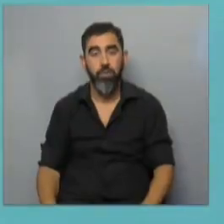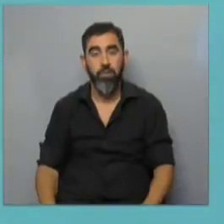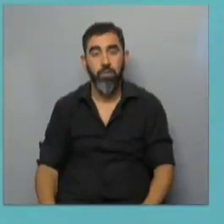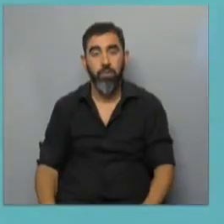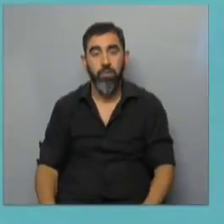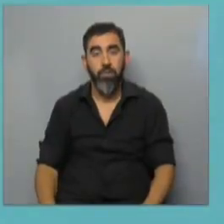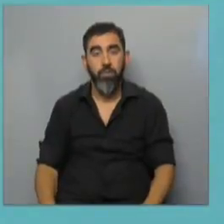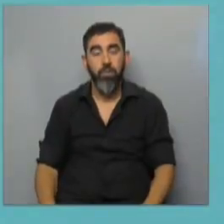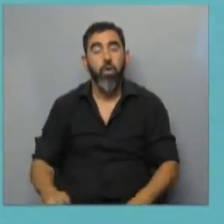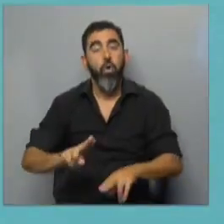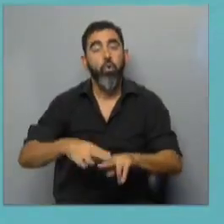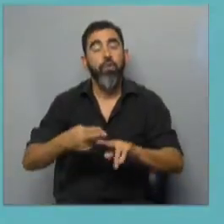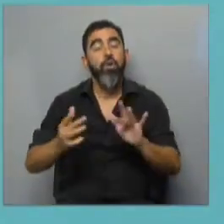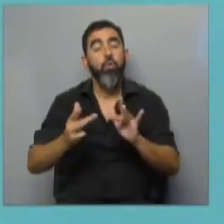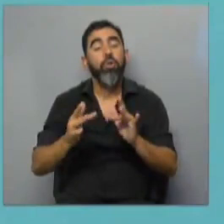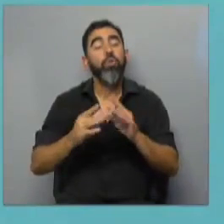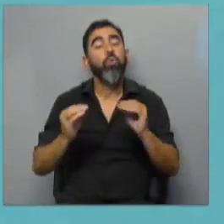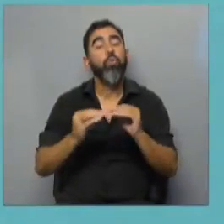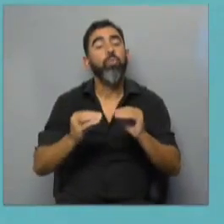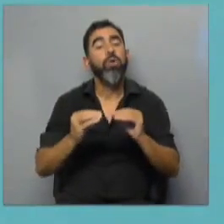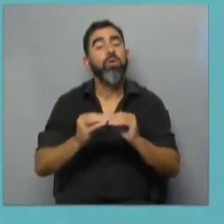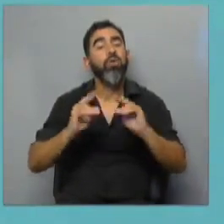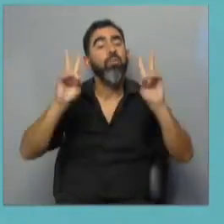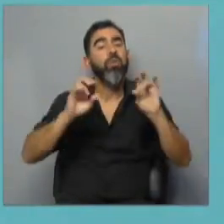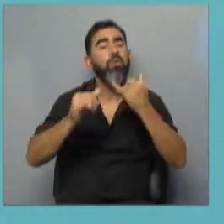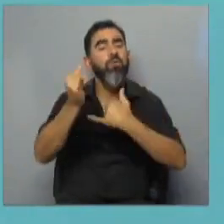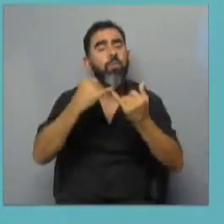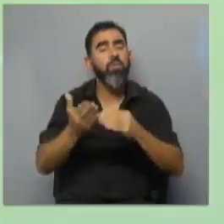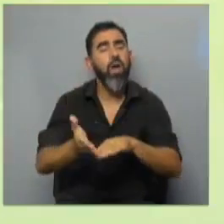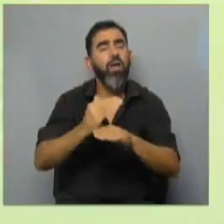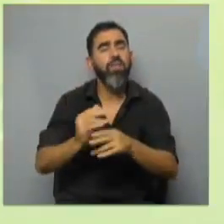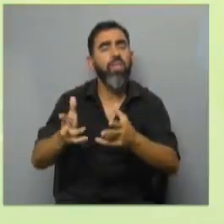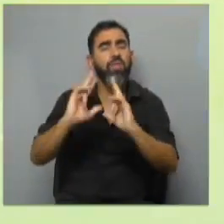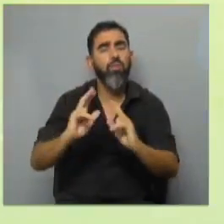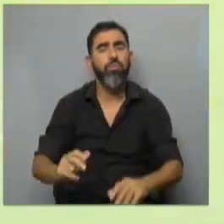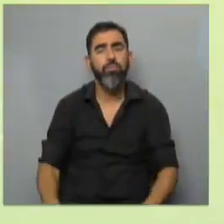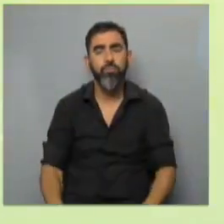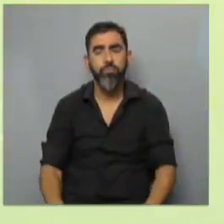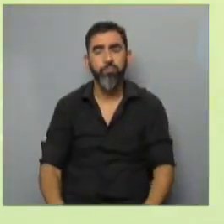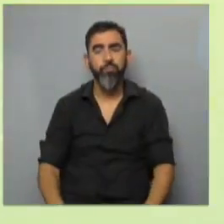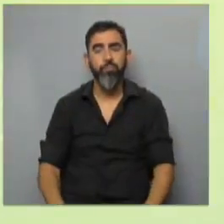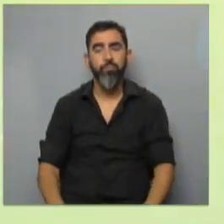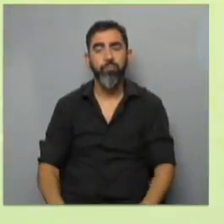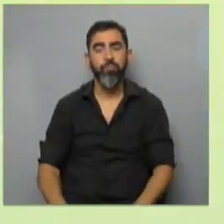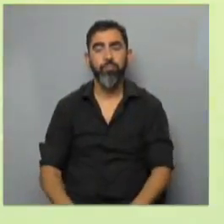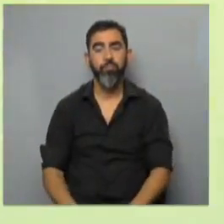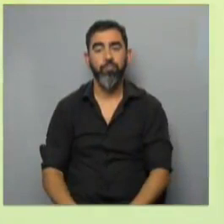momento de volver al móvil con mauricio pérez para profundizar la información que nos había prometido delante de mauricio